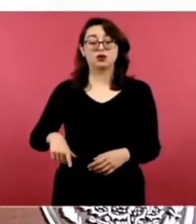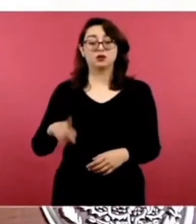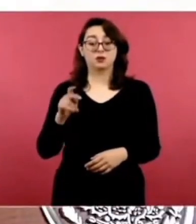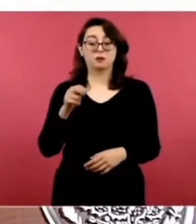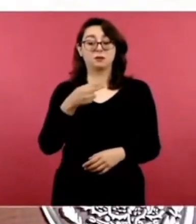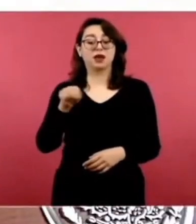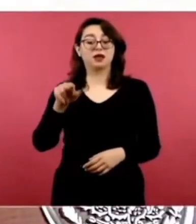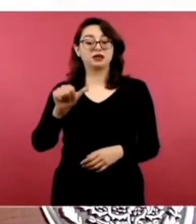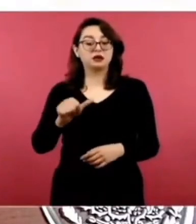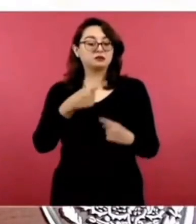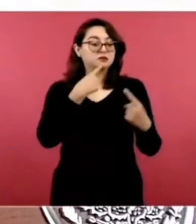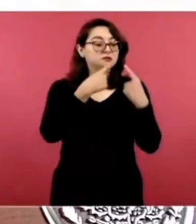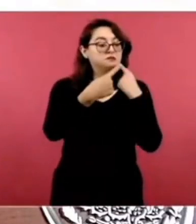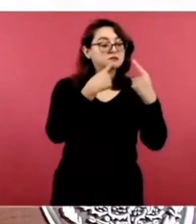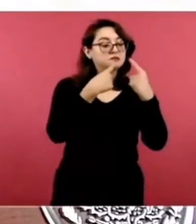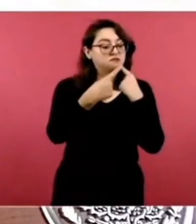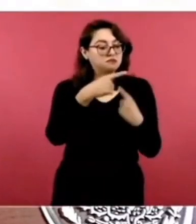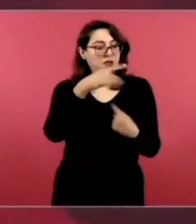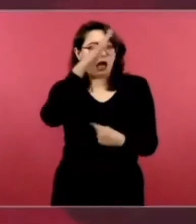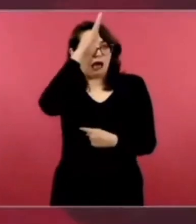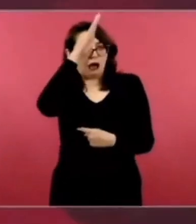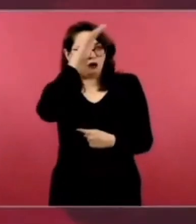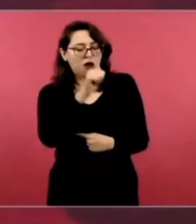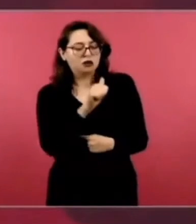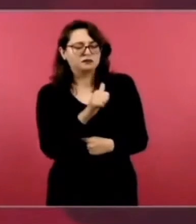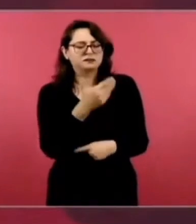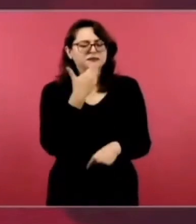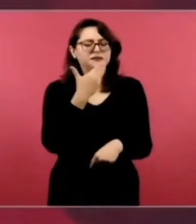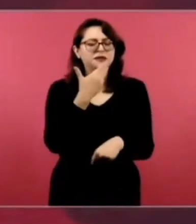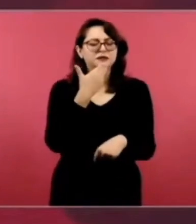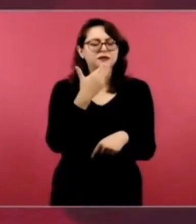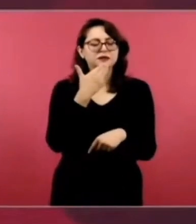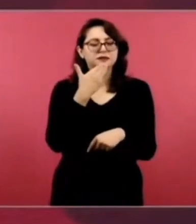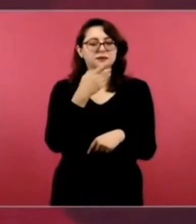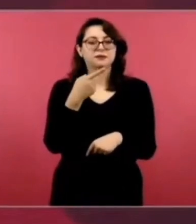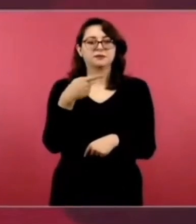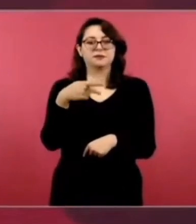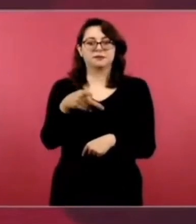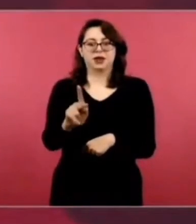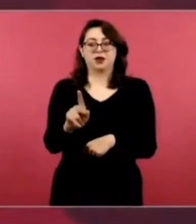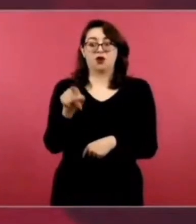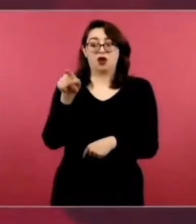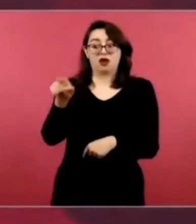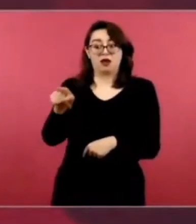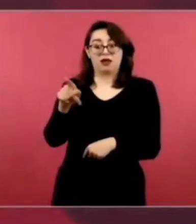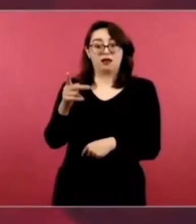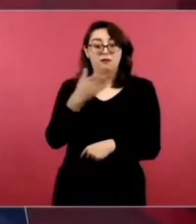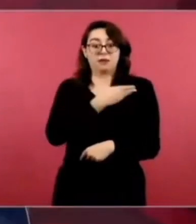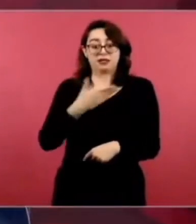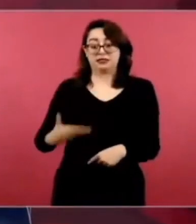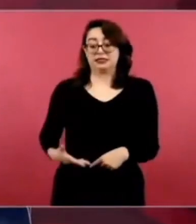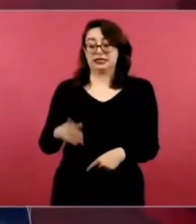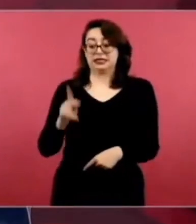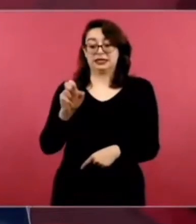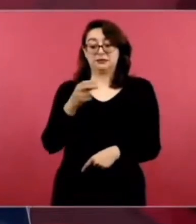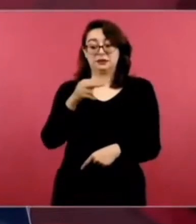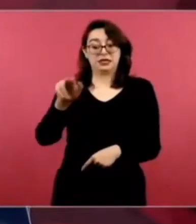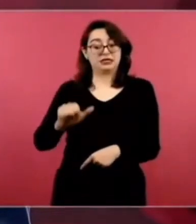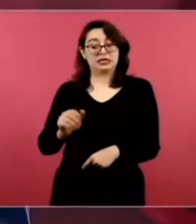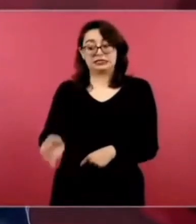México ese capítulo. Estamos nosotros entrando, yo era presidente